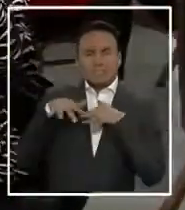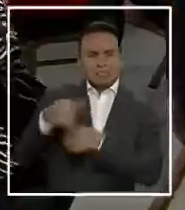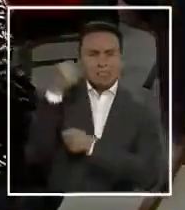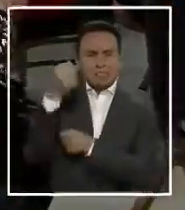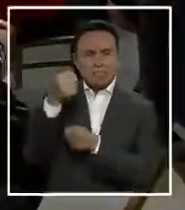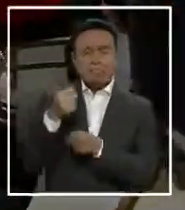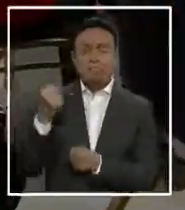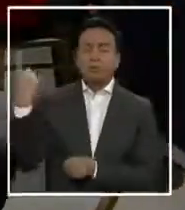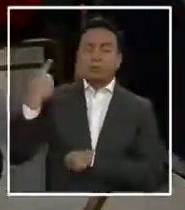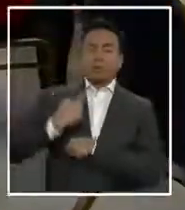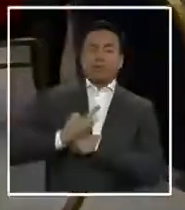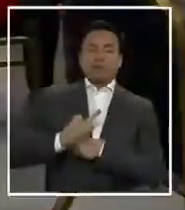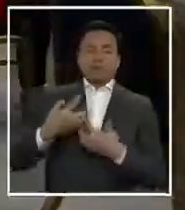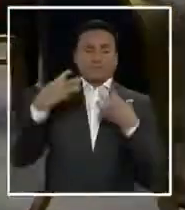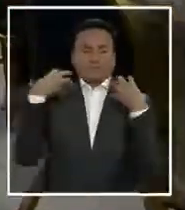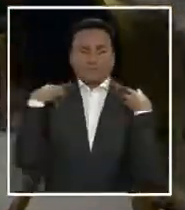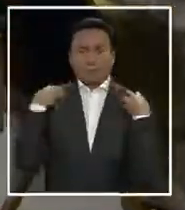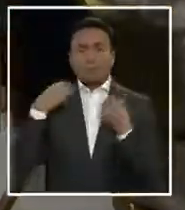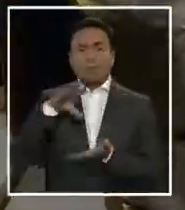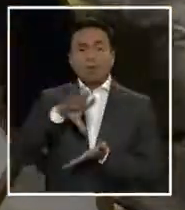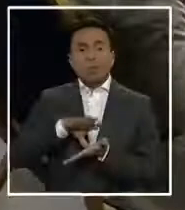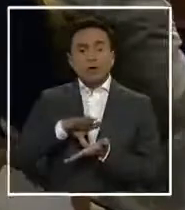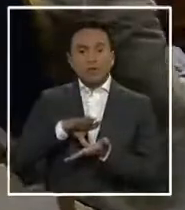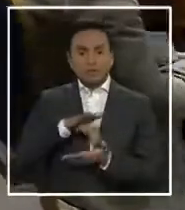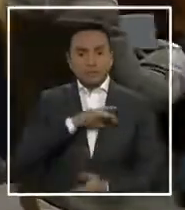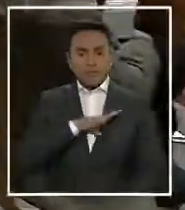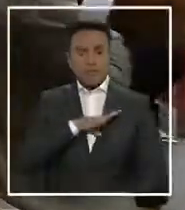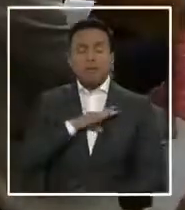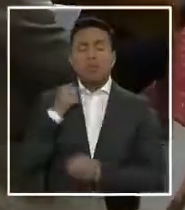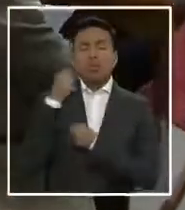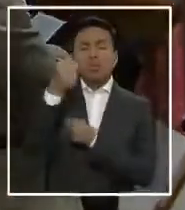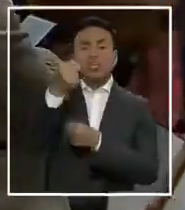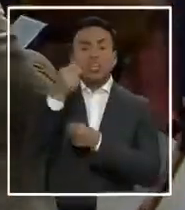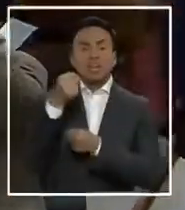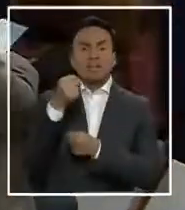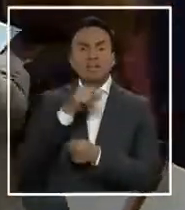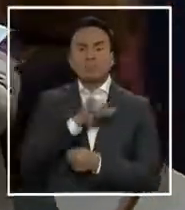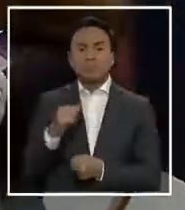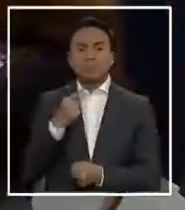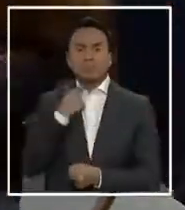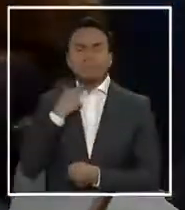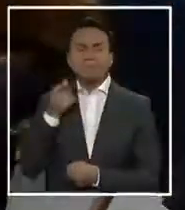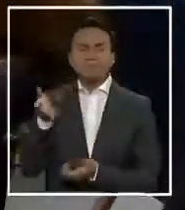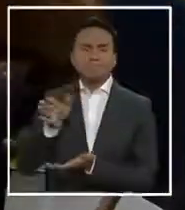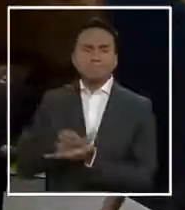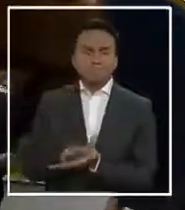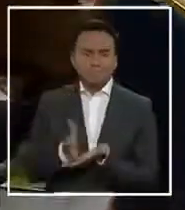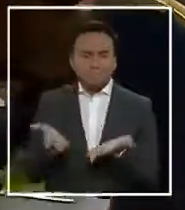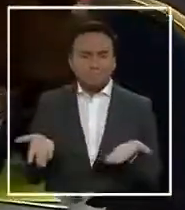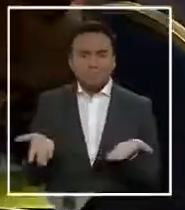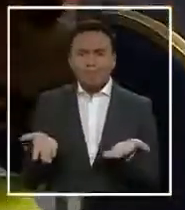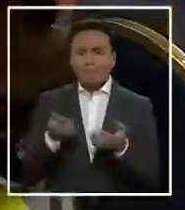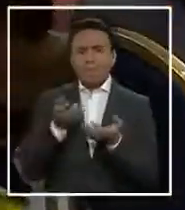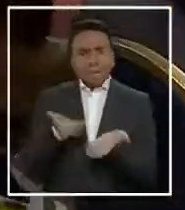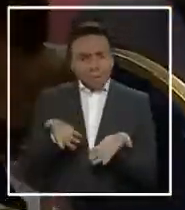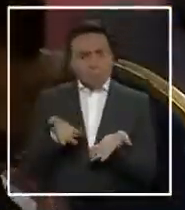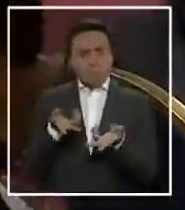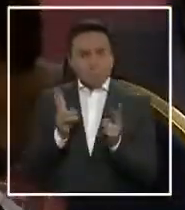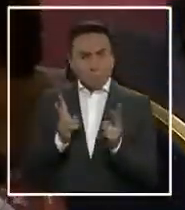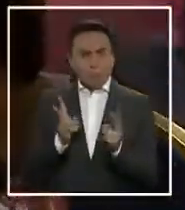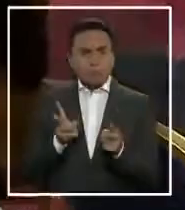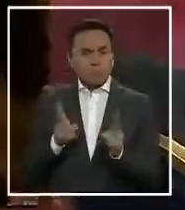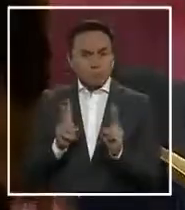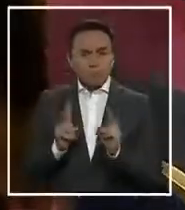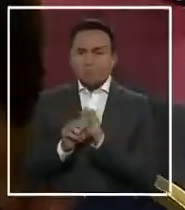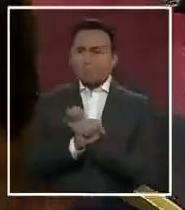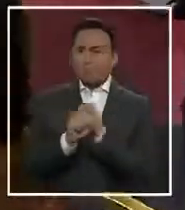dura, de que en nuestro país hay ocasiones en que protestar se termina pagando con la vida. Y eso no lo podemos seguir